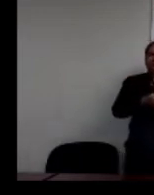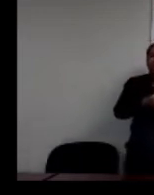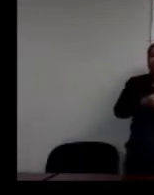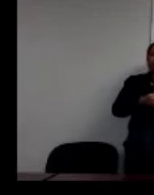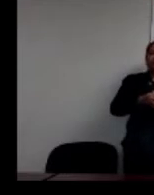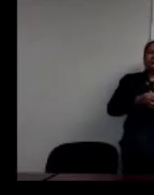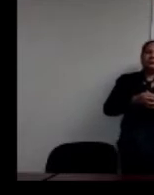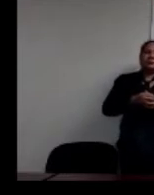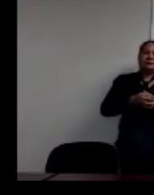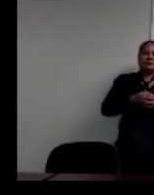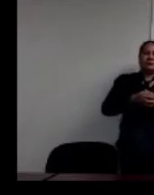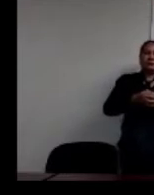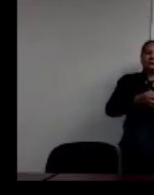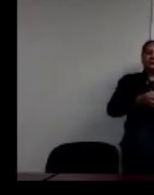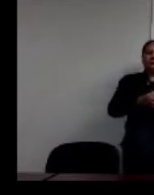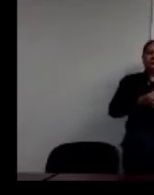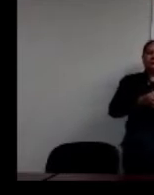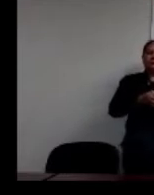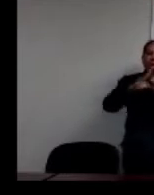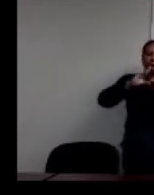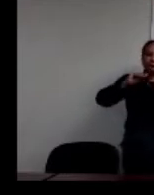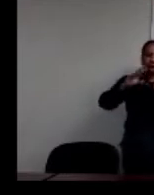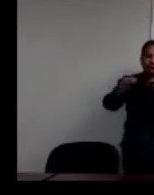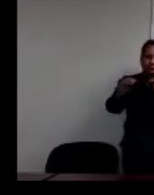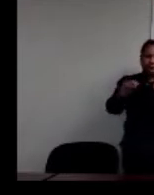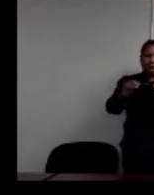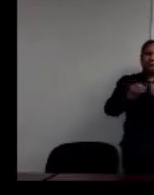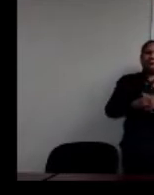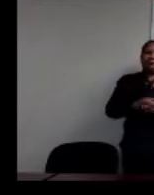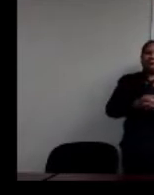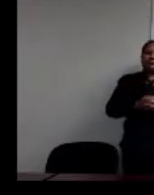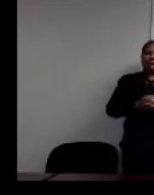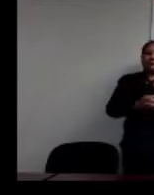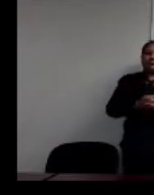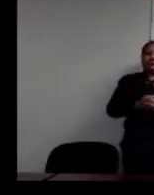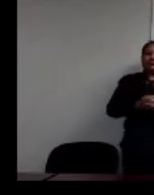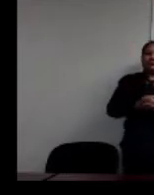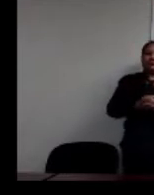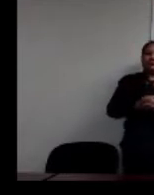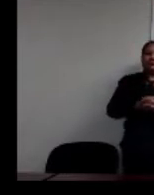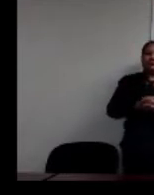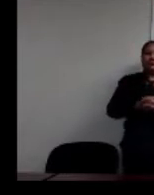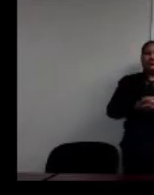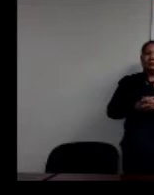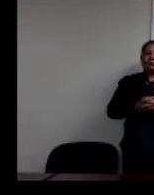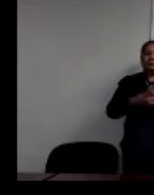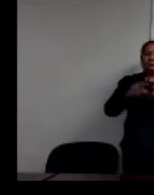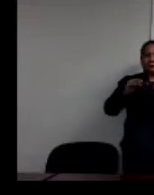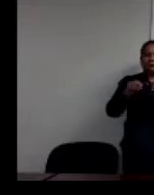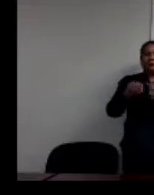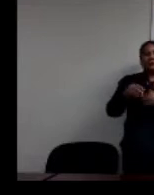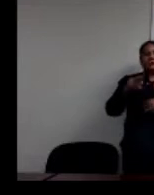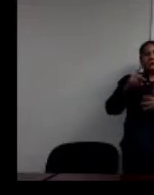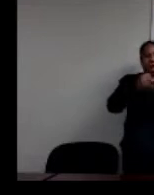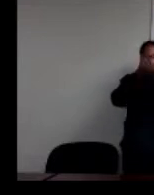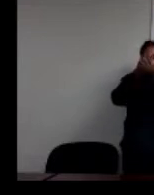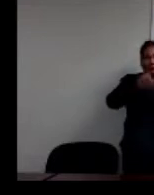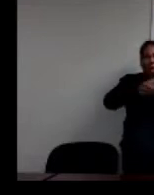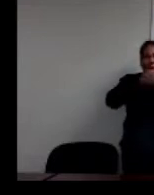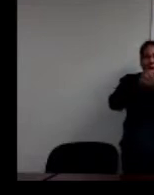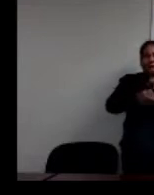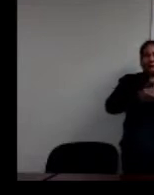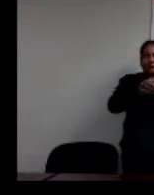mucho. La enseñanza correctiva está básicamente orientada a la cuestión, es algo que se llama terapia